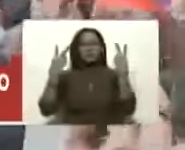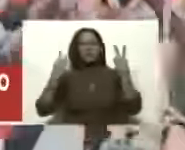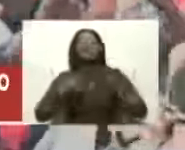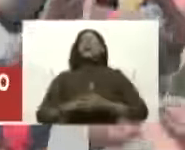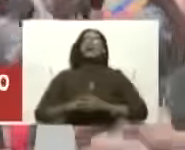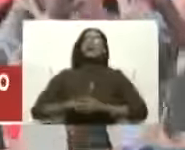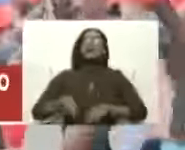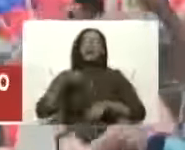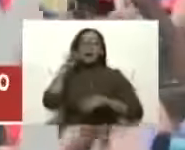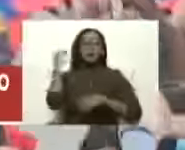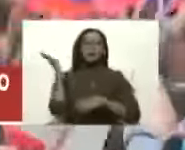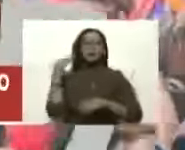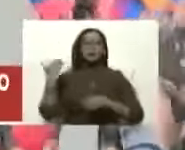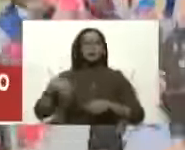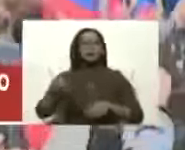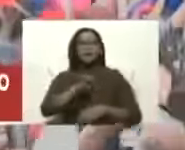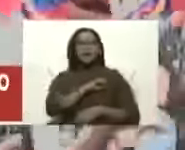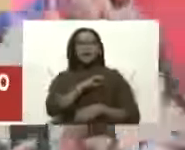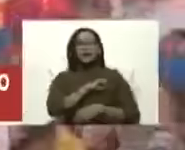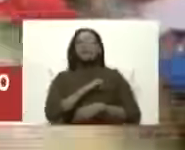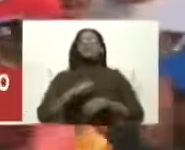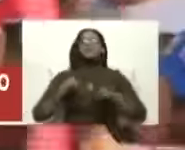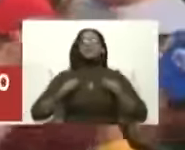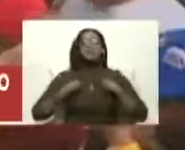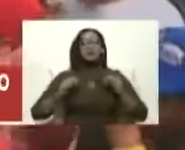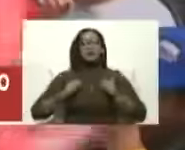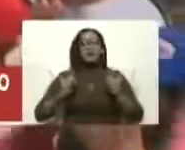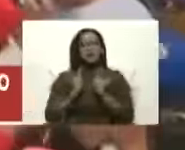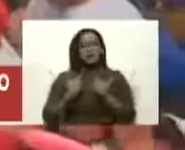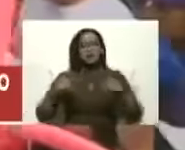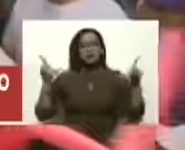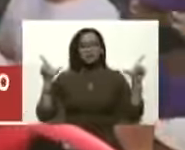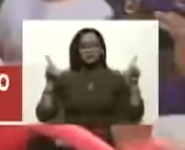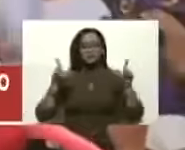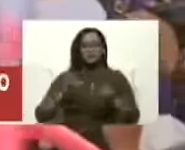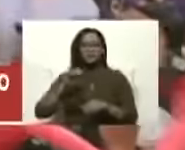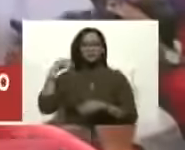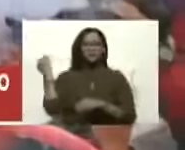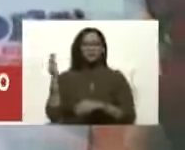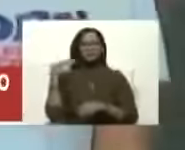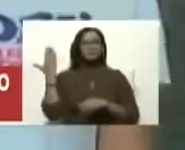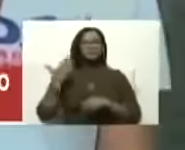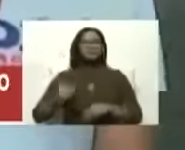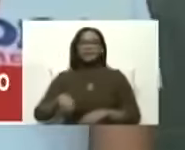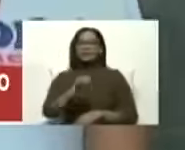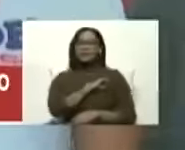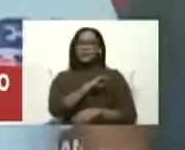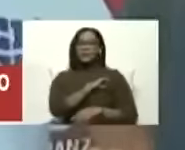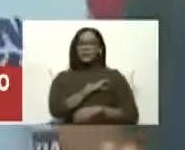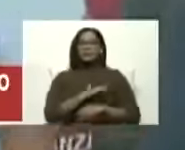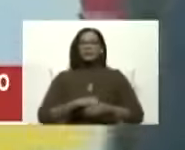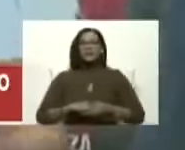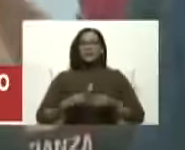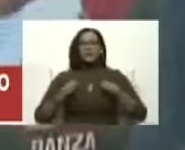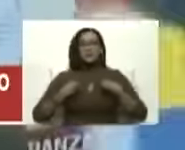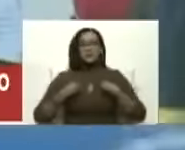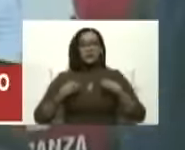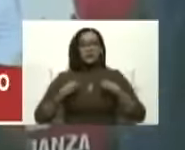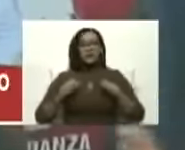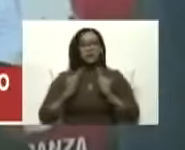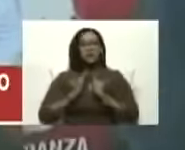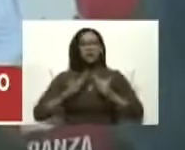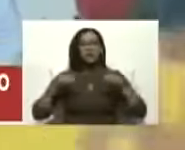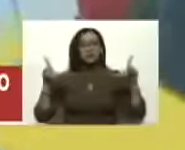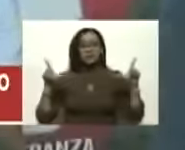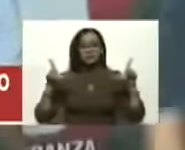Reyes. Oligarca central, viva la libertad. Oligarca central, viva